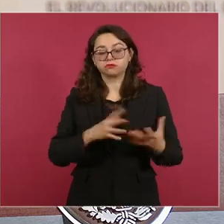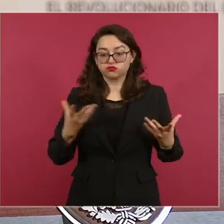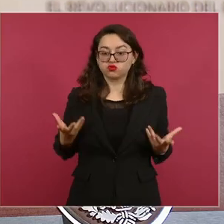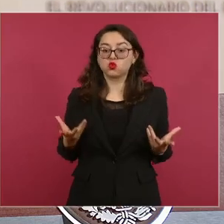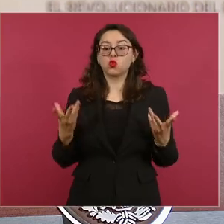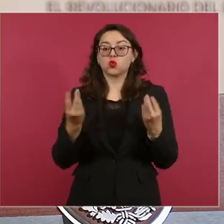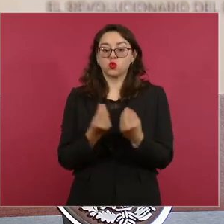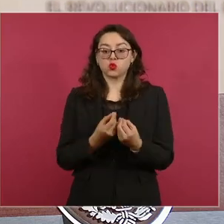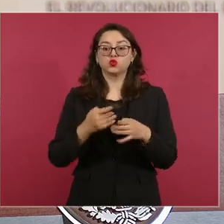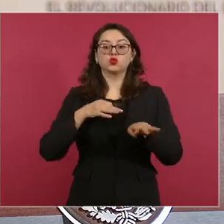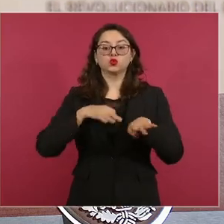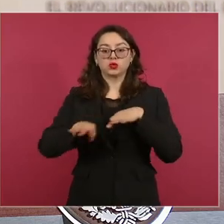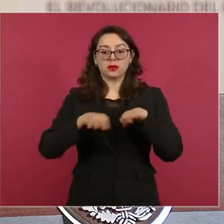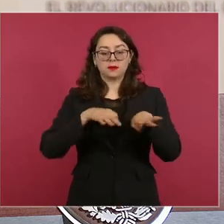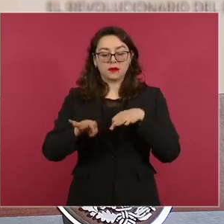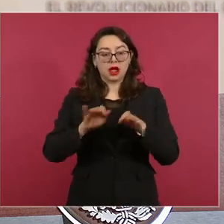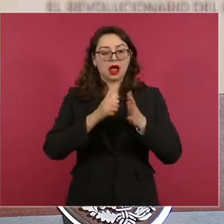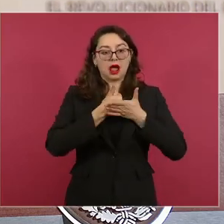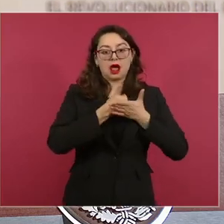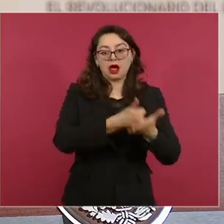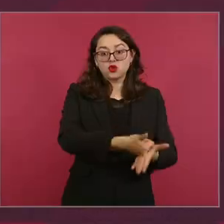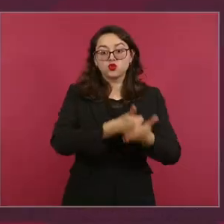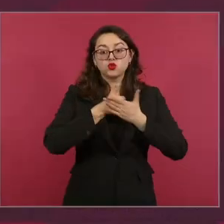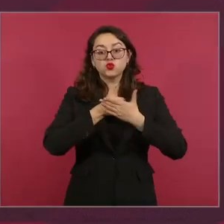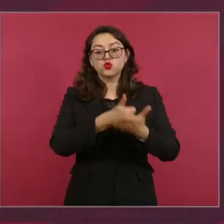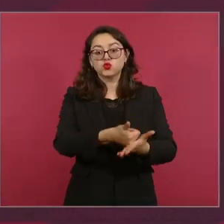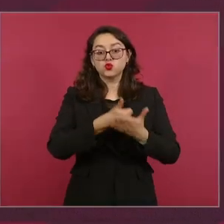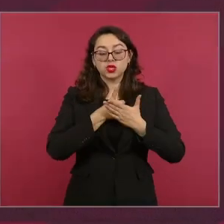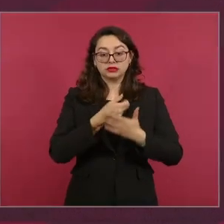cooperar, ayudarnos mutuamente.